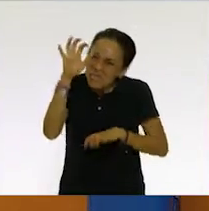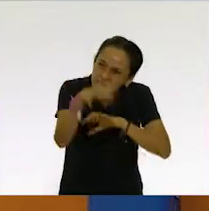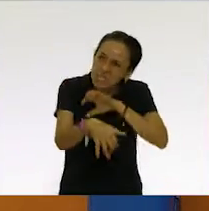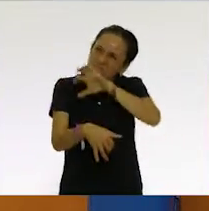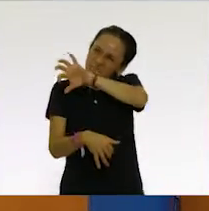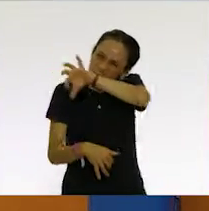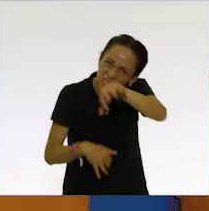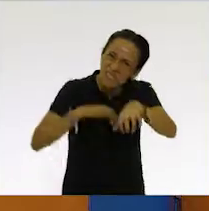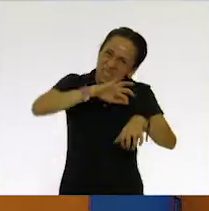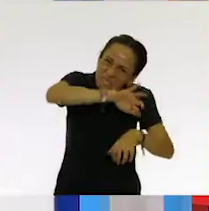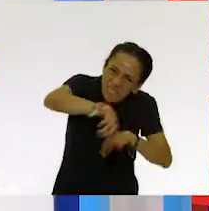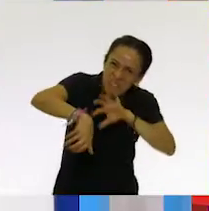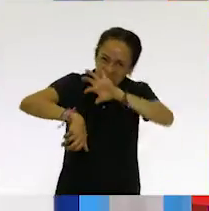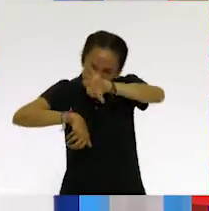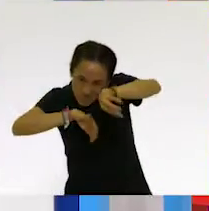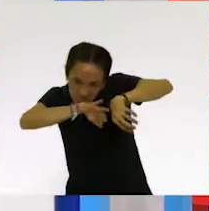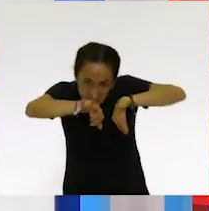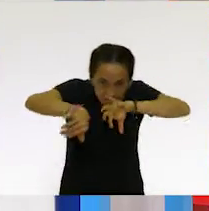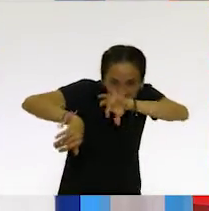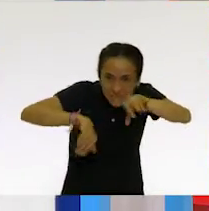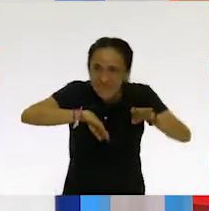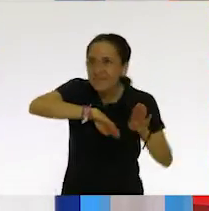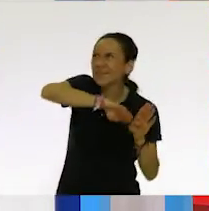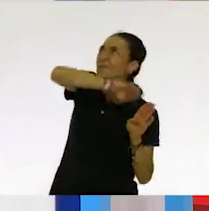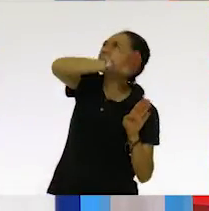propia cueva. ¡Oh, qué interesante!